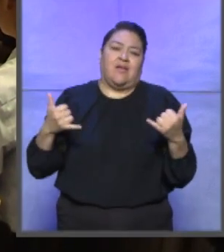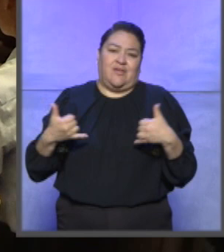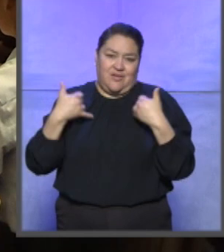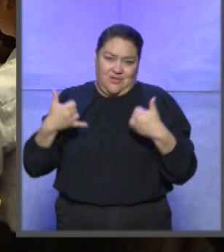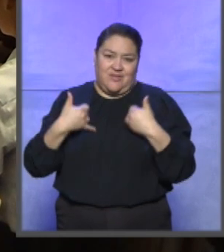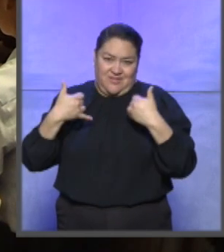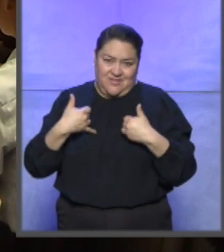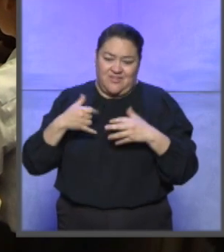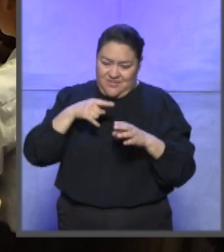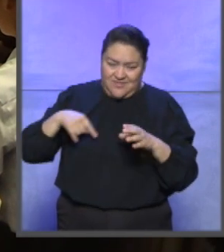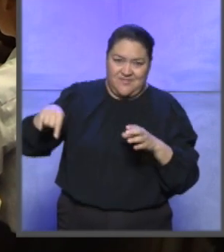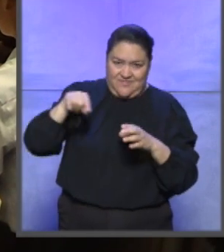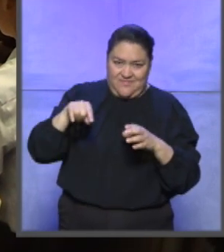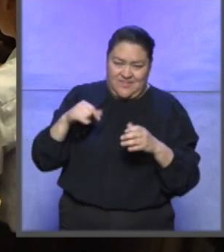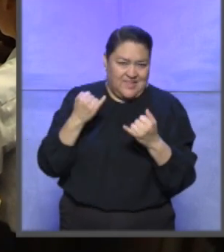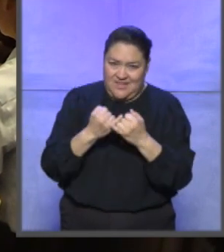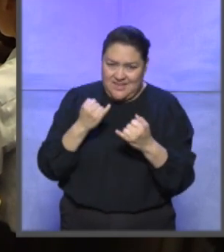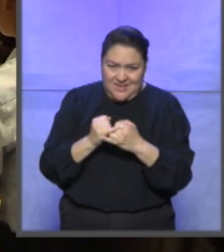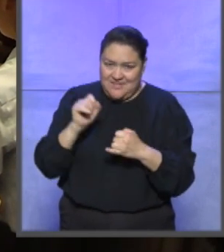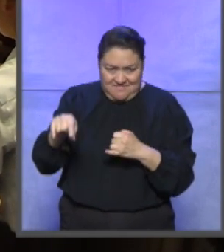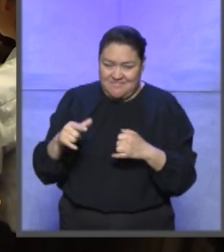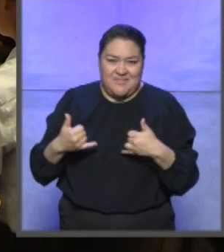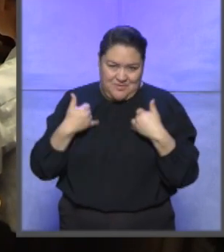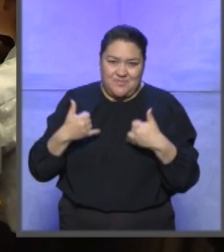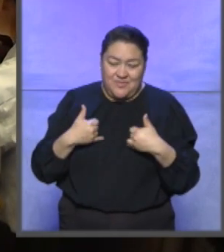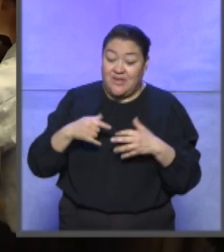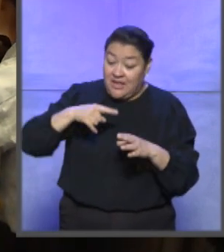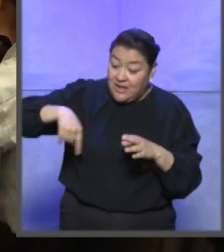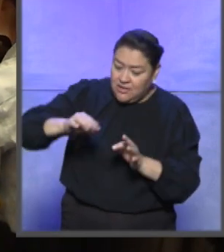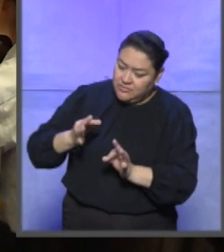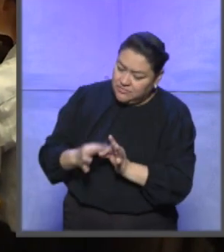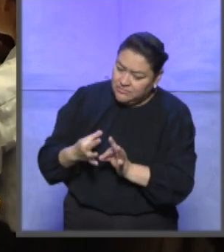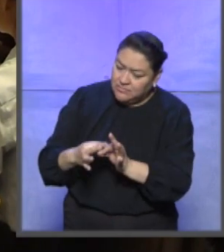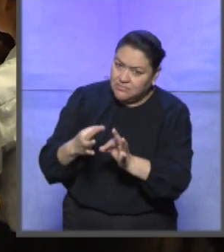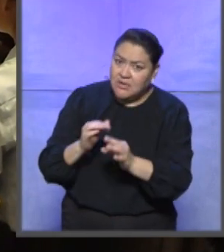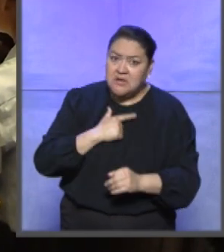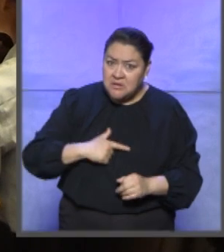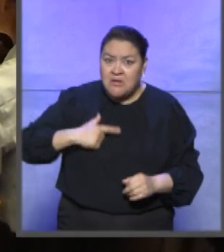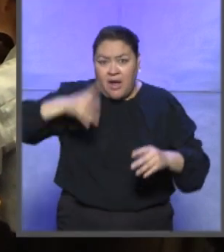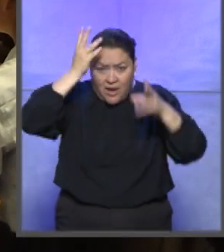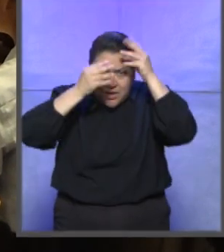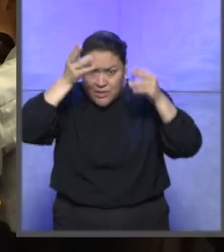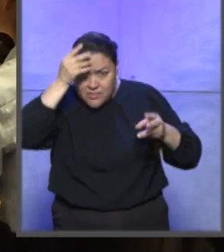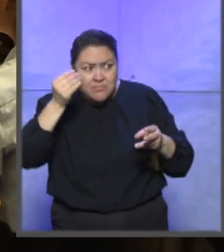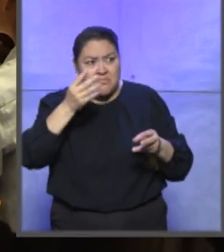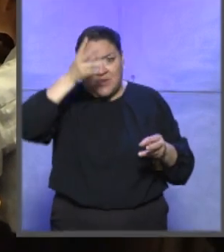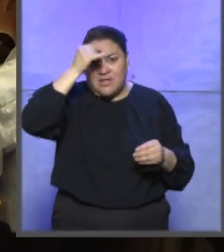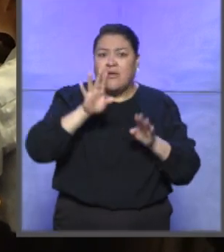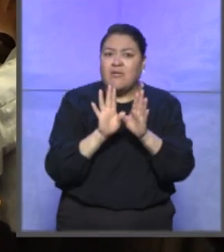y servidoras públicos que pertenecen a dicho sector social, pues han demostrado su interés por avanzar en